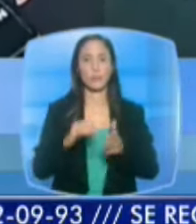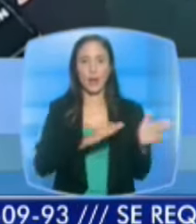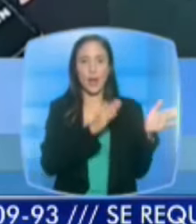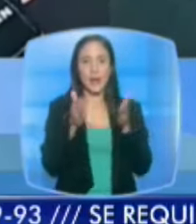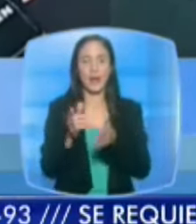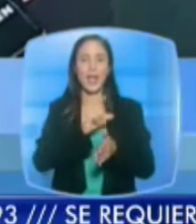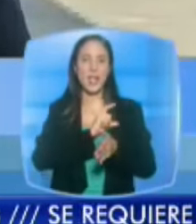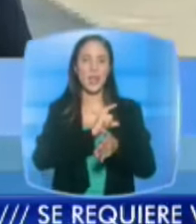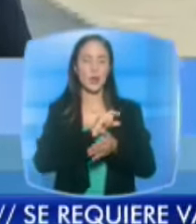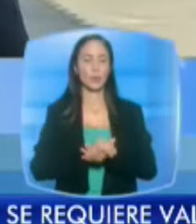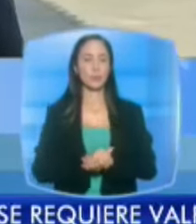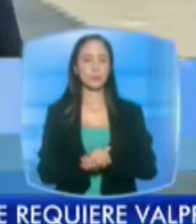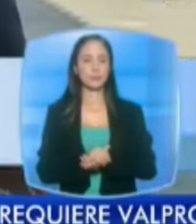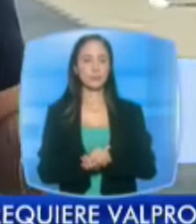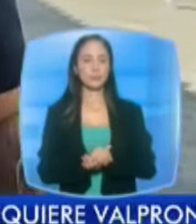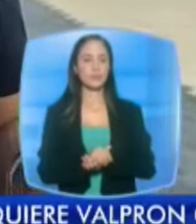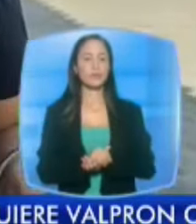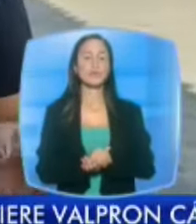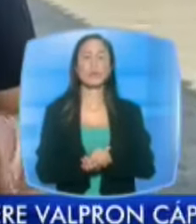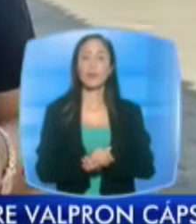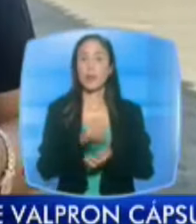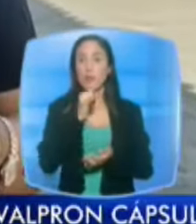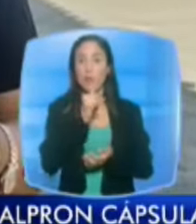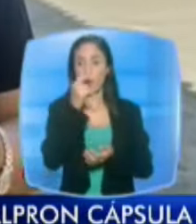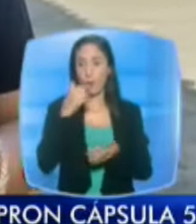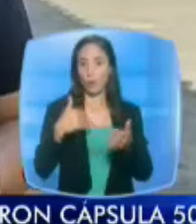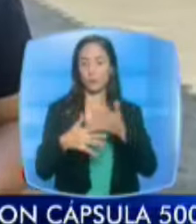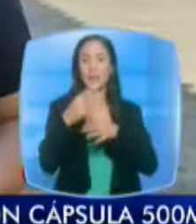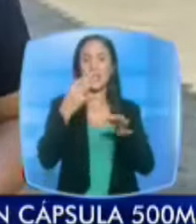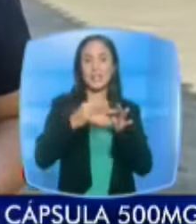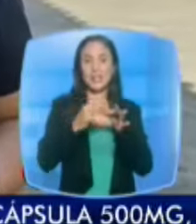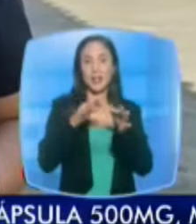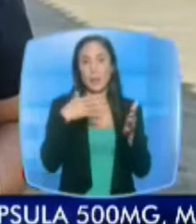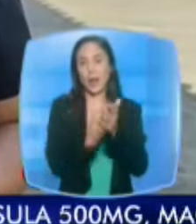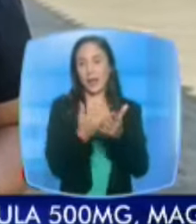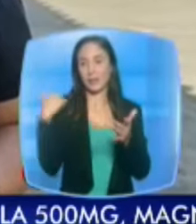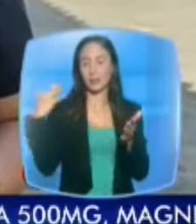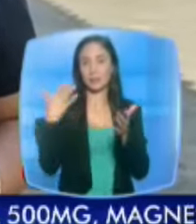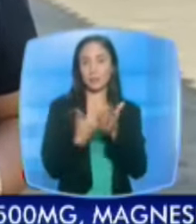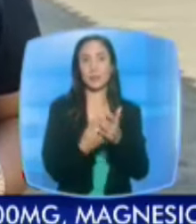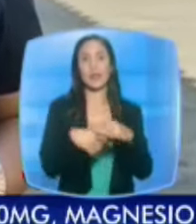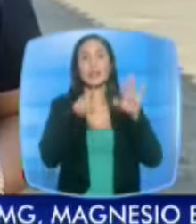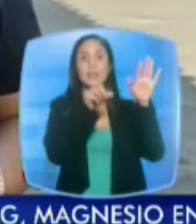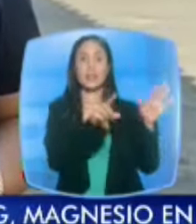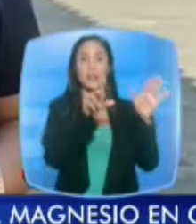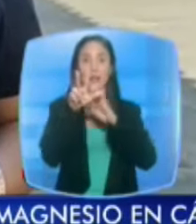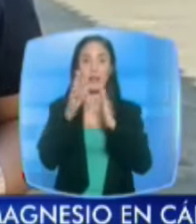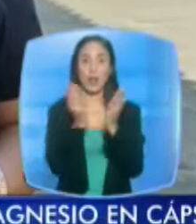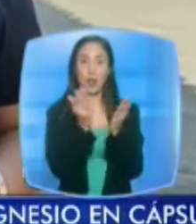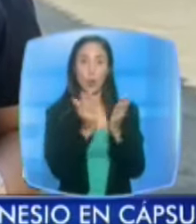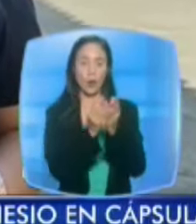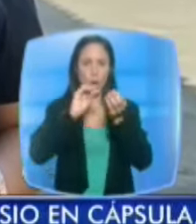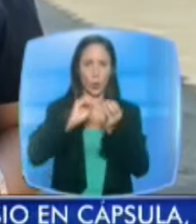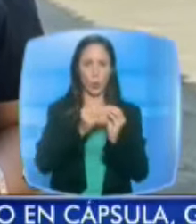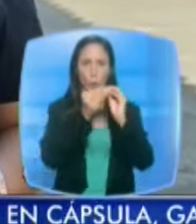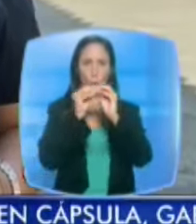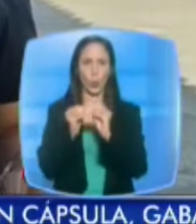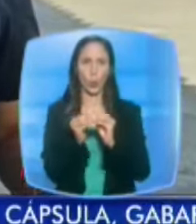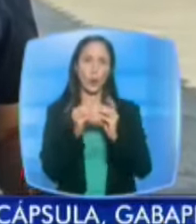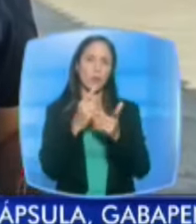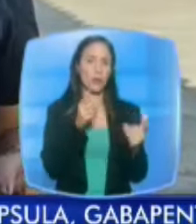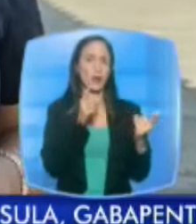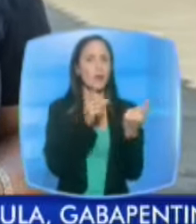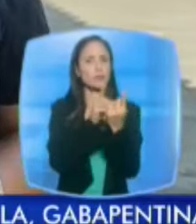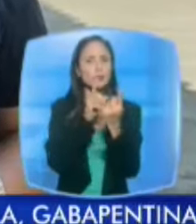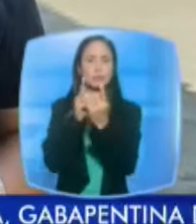momento pedagógico. Detalló que desde septiembre hasta ahora se han recuperado 63 centros educativos a través de los bricomiles en